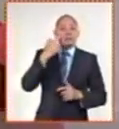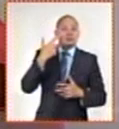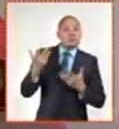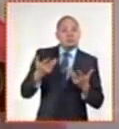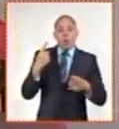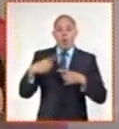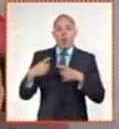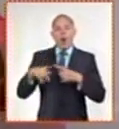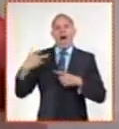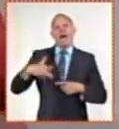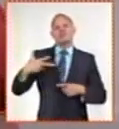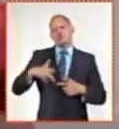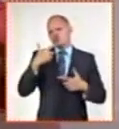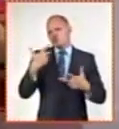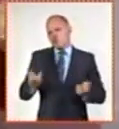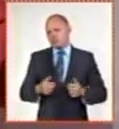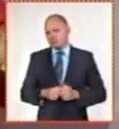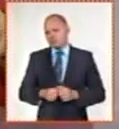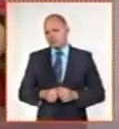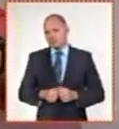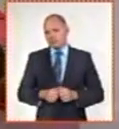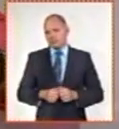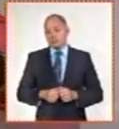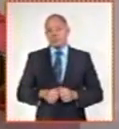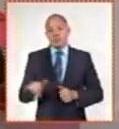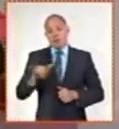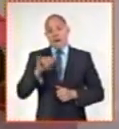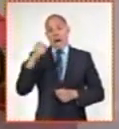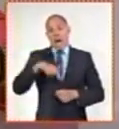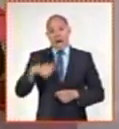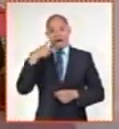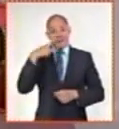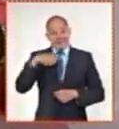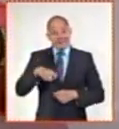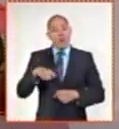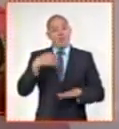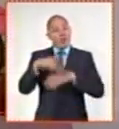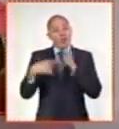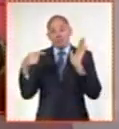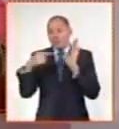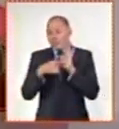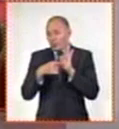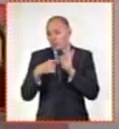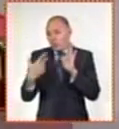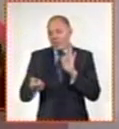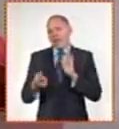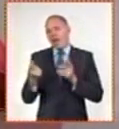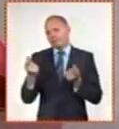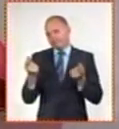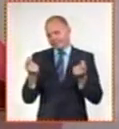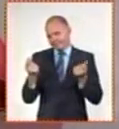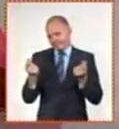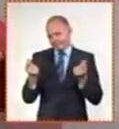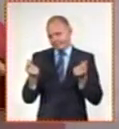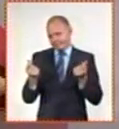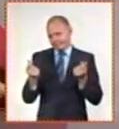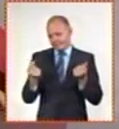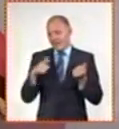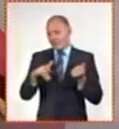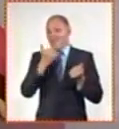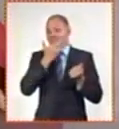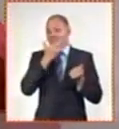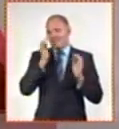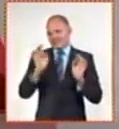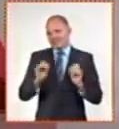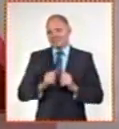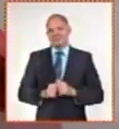pero dolorosamente hay esta mediación que es la económica que repercute en parte del accionar del gobierno. Yo te